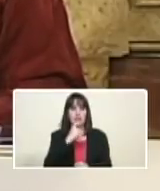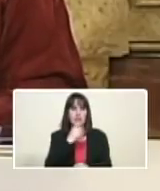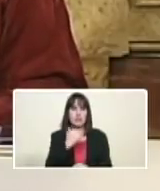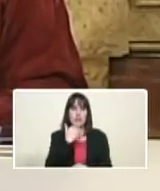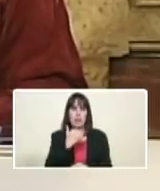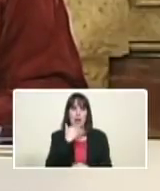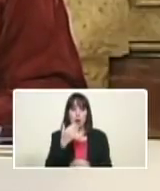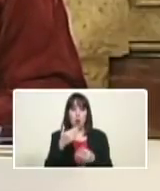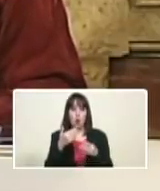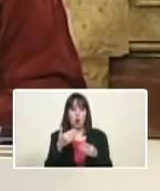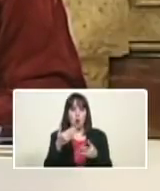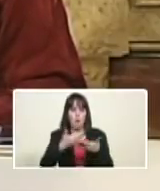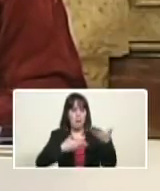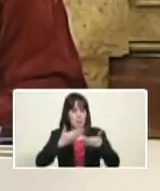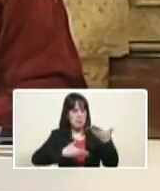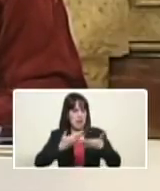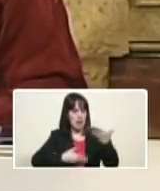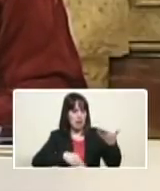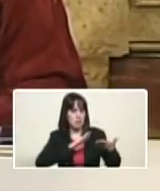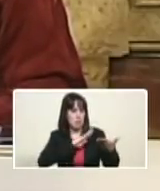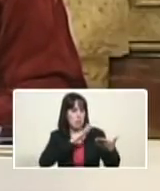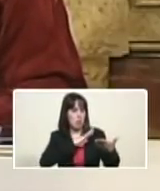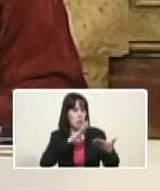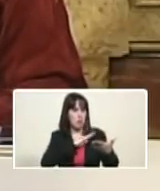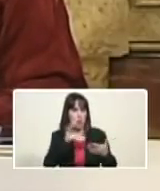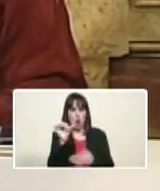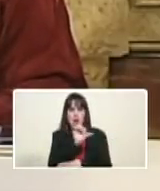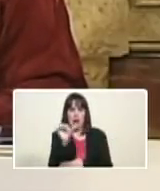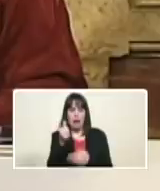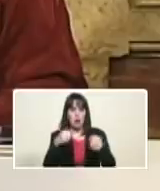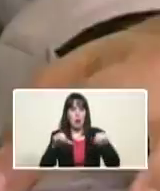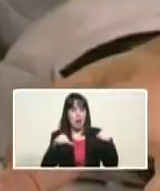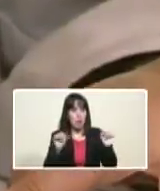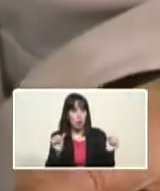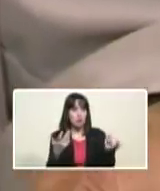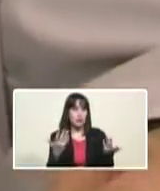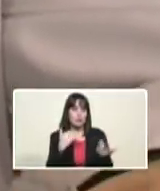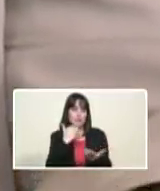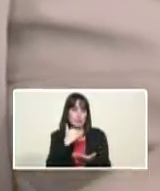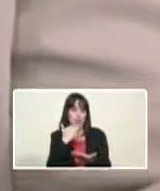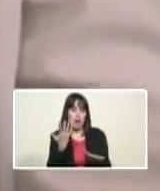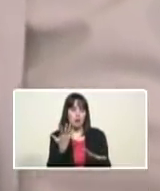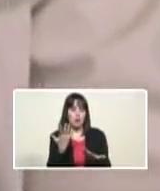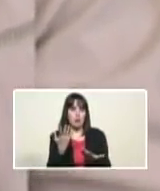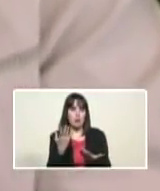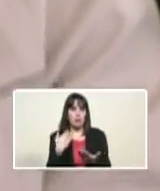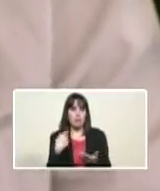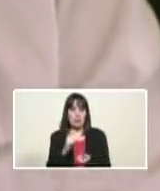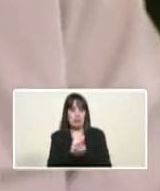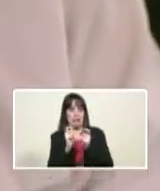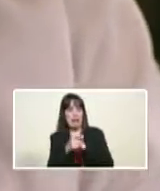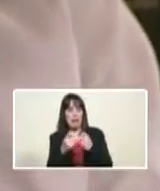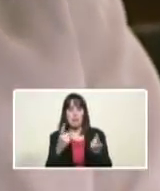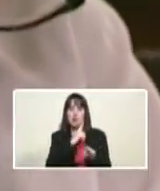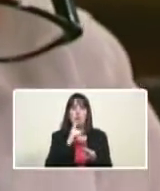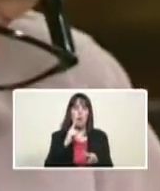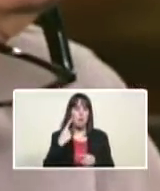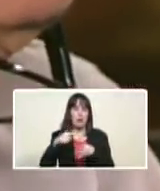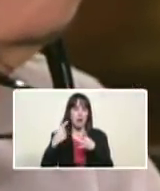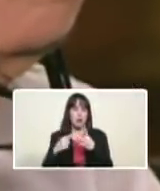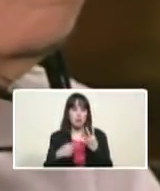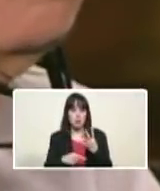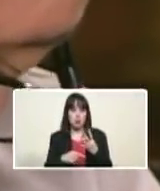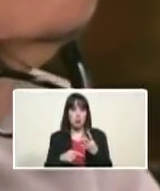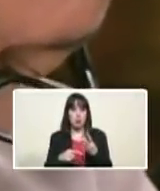los papeles de la moto, del carro, porque bueno, no ha hecho el traspaso, cualquier dificultad, se lo